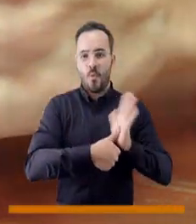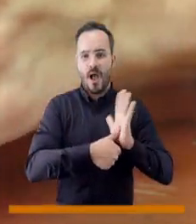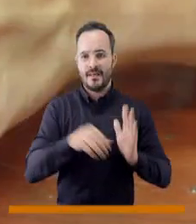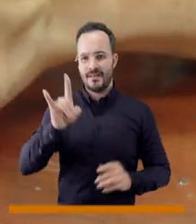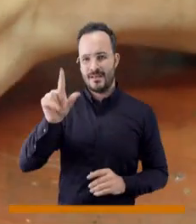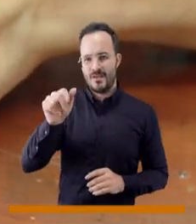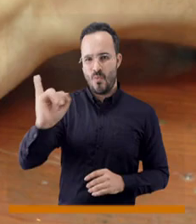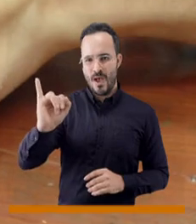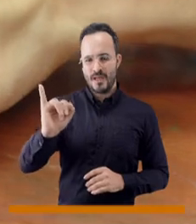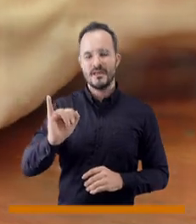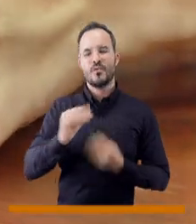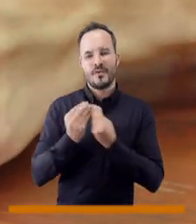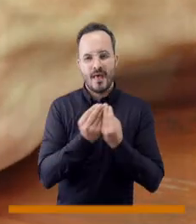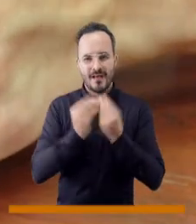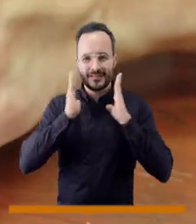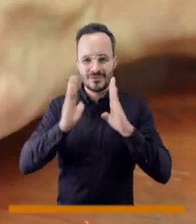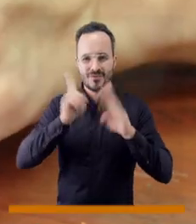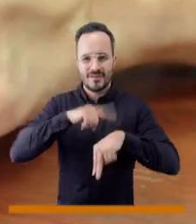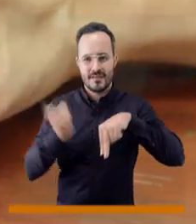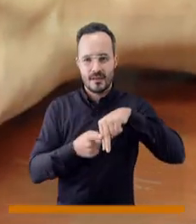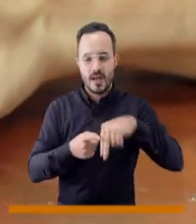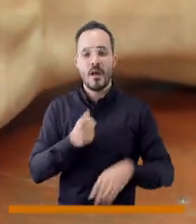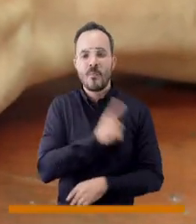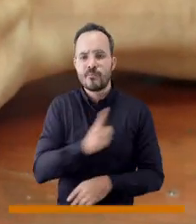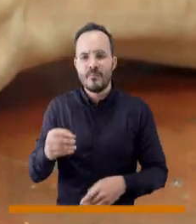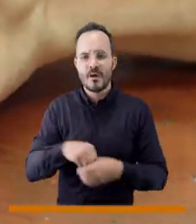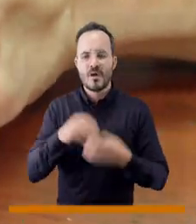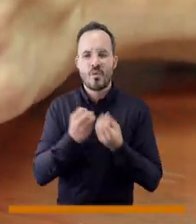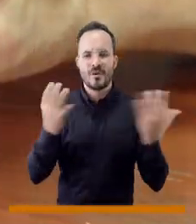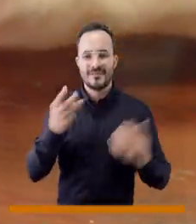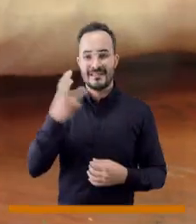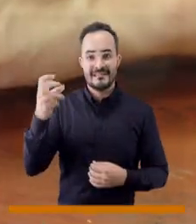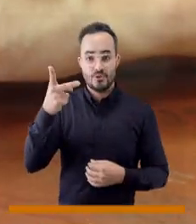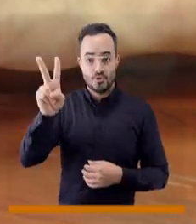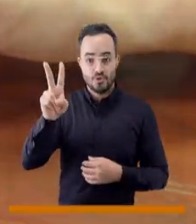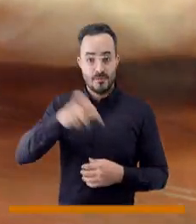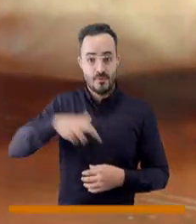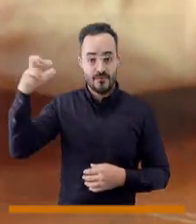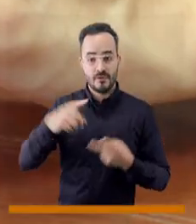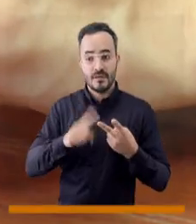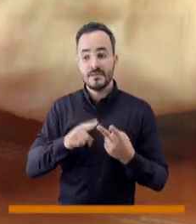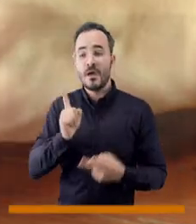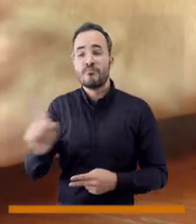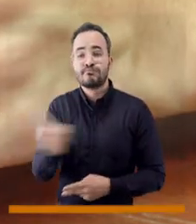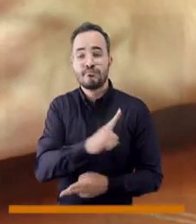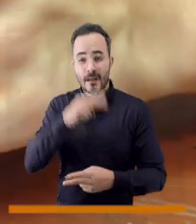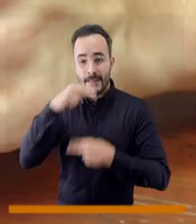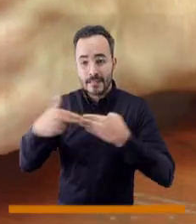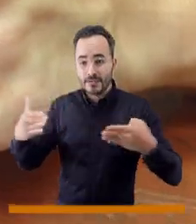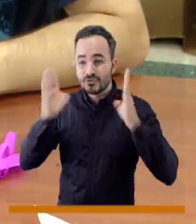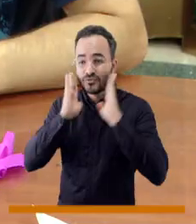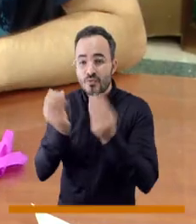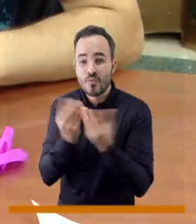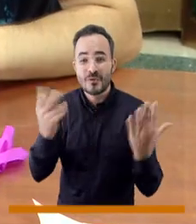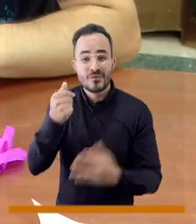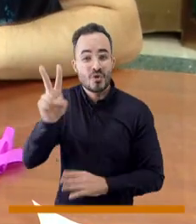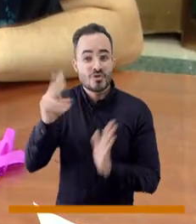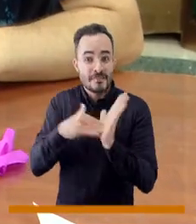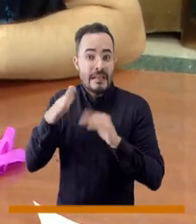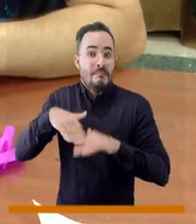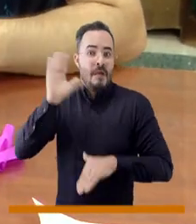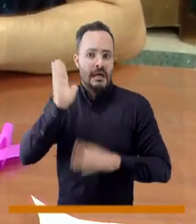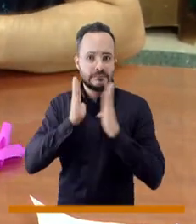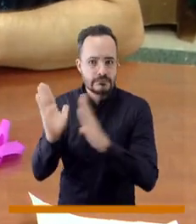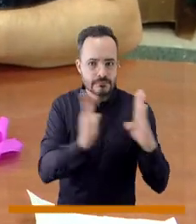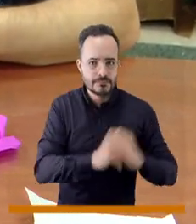UAI, la Unidad de Atención Integral, en el cual se encuentran 312 profesionales y se atienden más de 12.000 niños. El